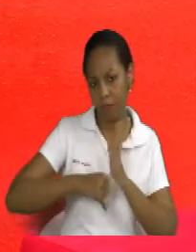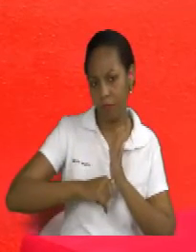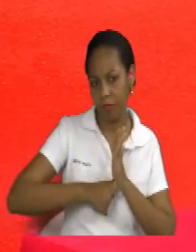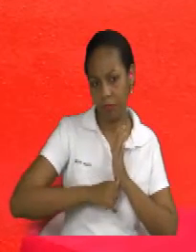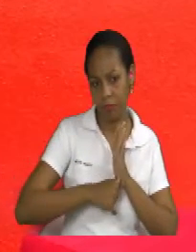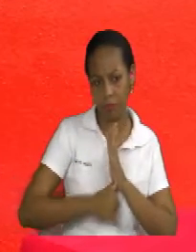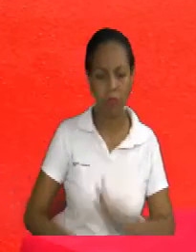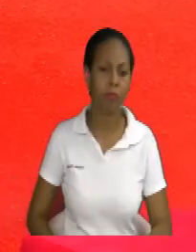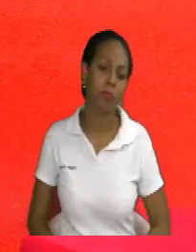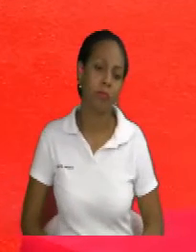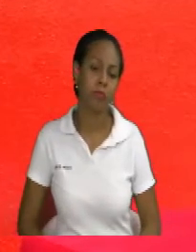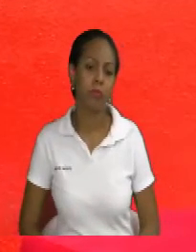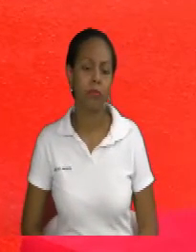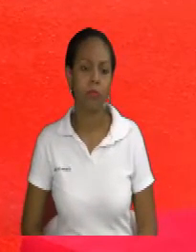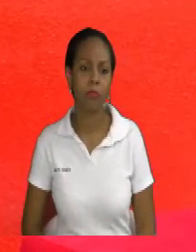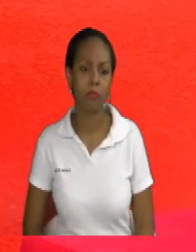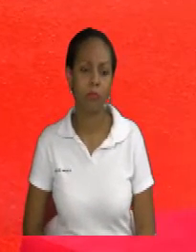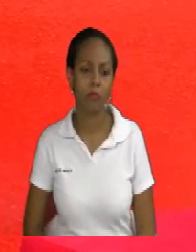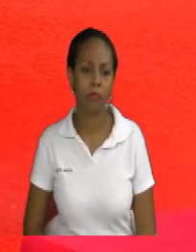tiene